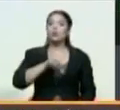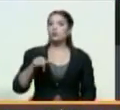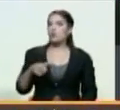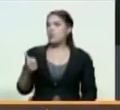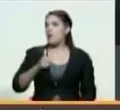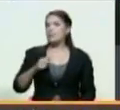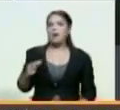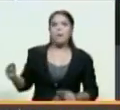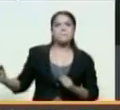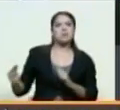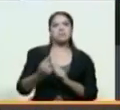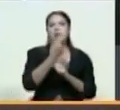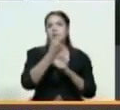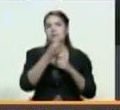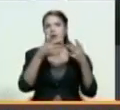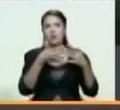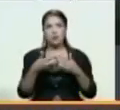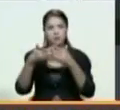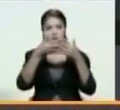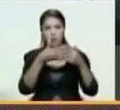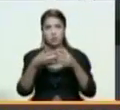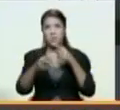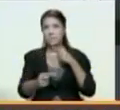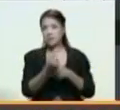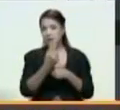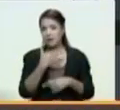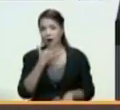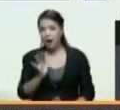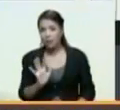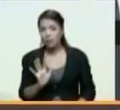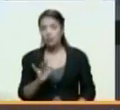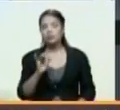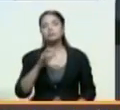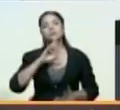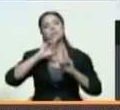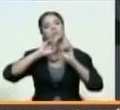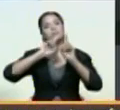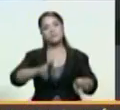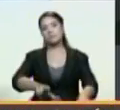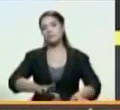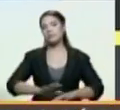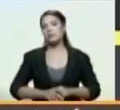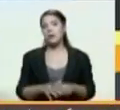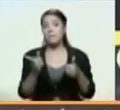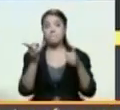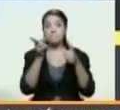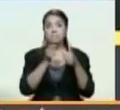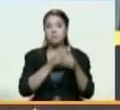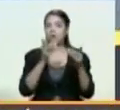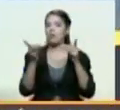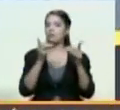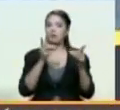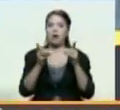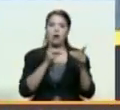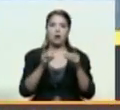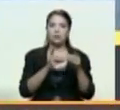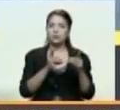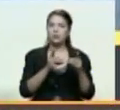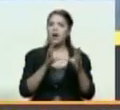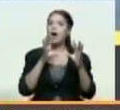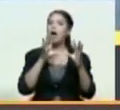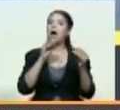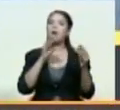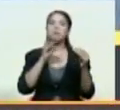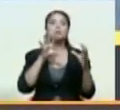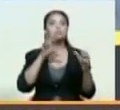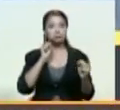que hemos recibido por parte de los Estados Unidos tienen su respuesta. En primer lugar, la procura del diálogo. Hablando se entiende